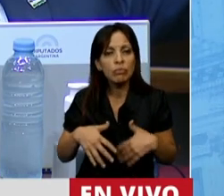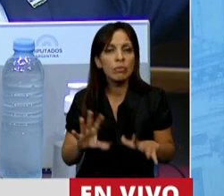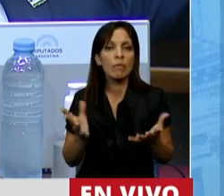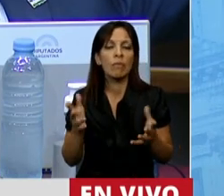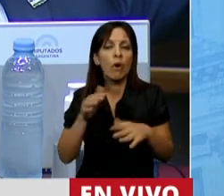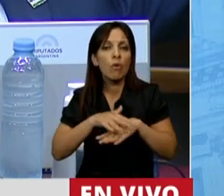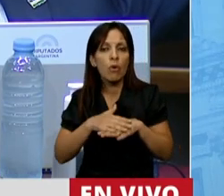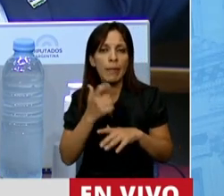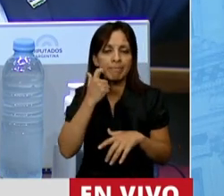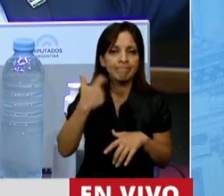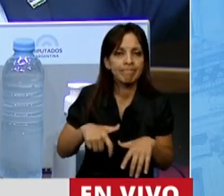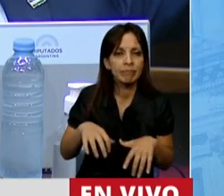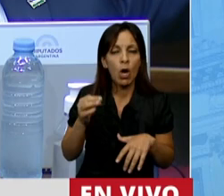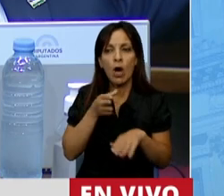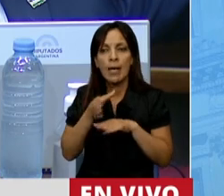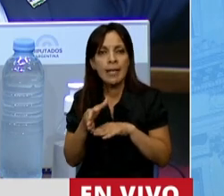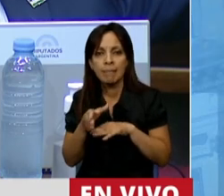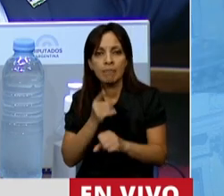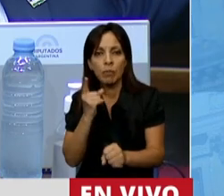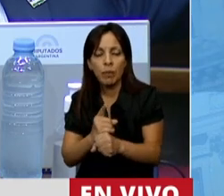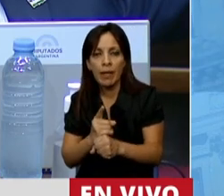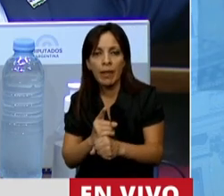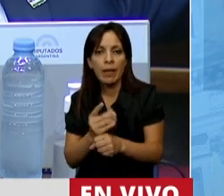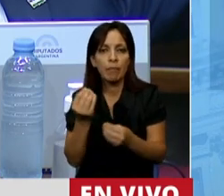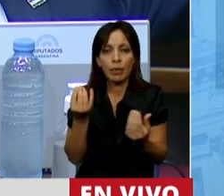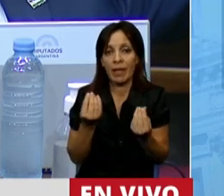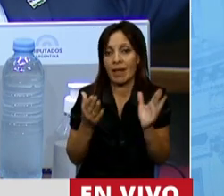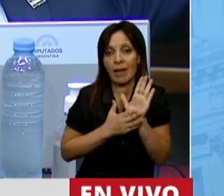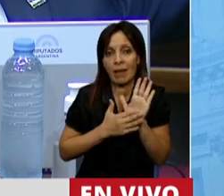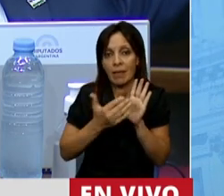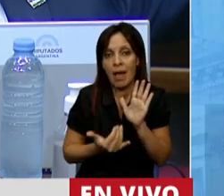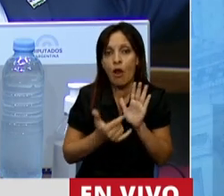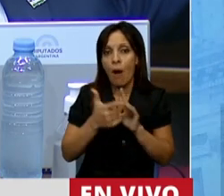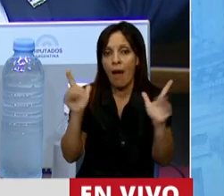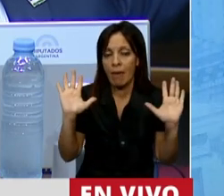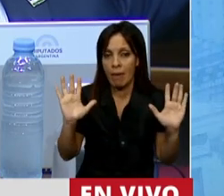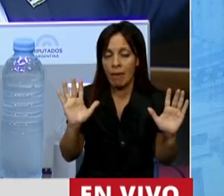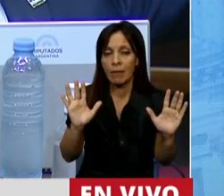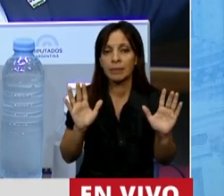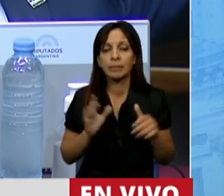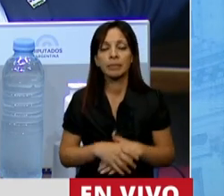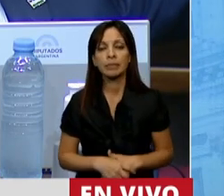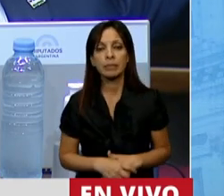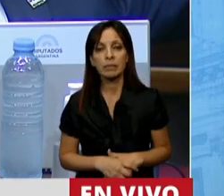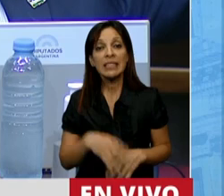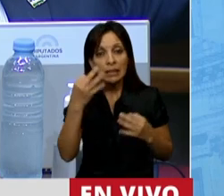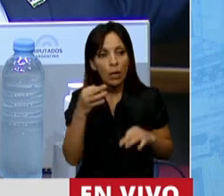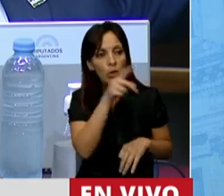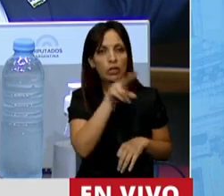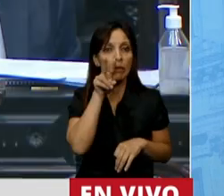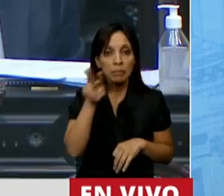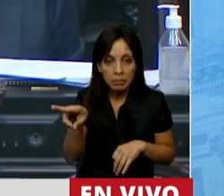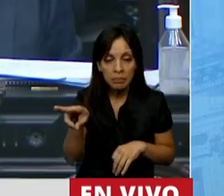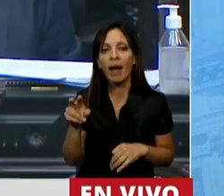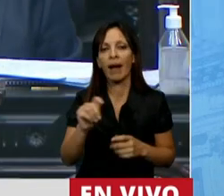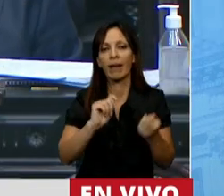práctica sanitaria que incluso no se ha garantizado en los casos no punibles, cambiarían